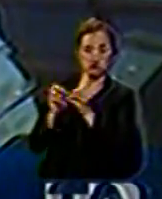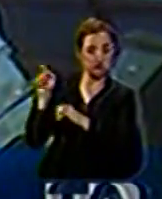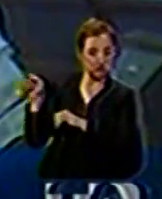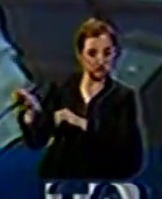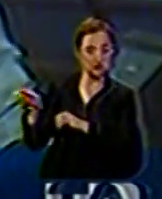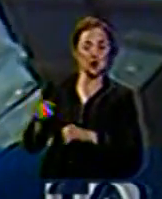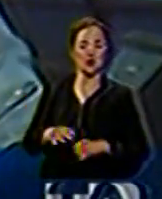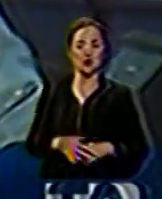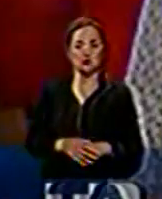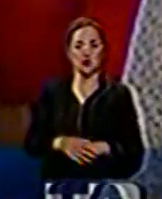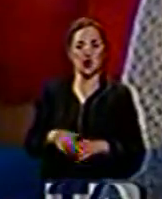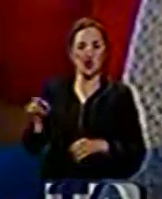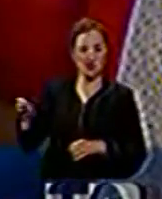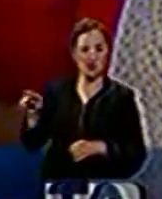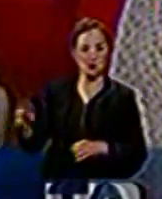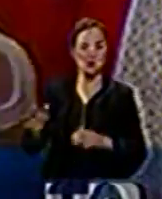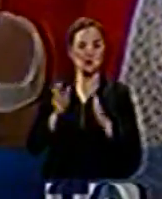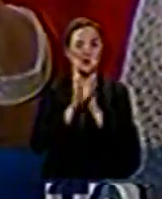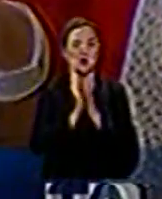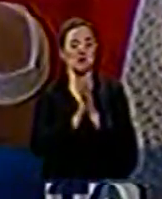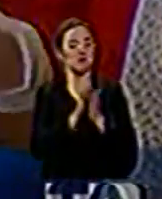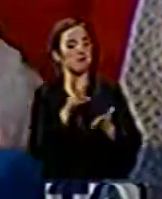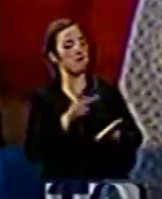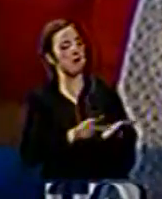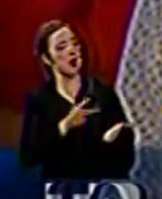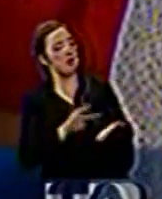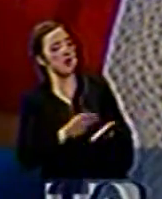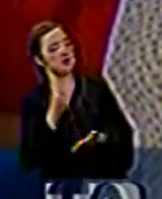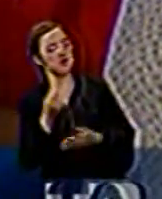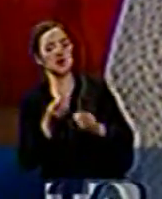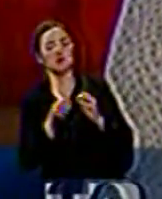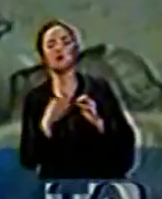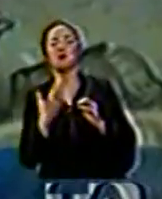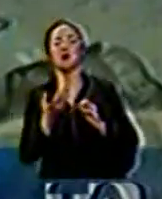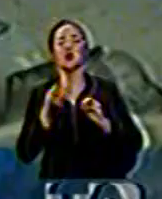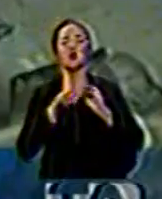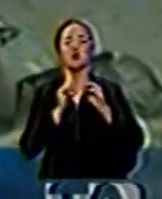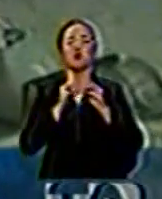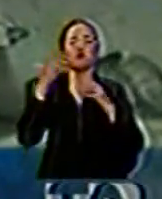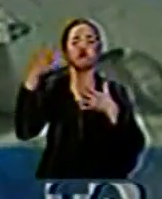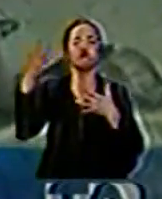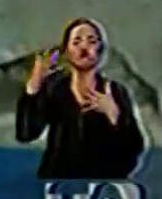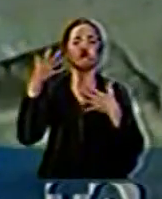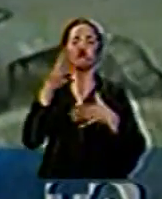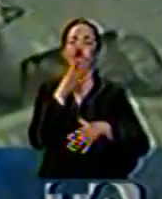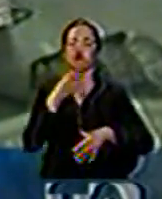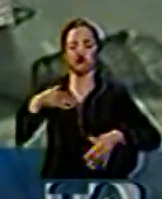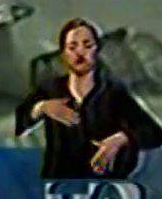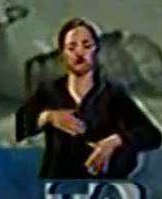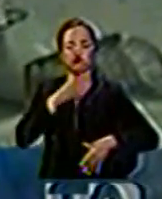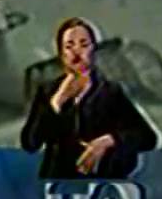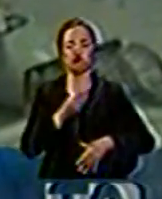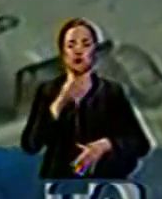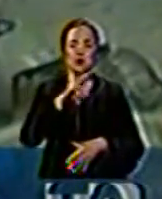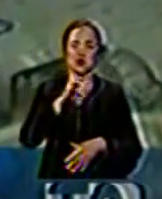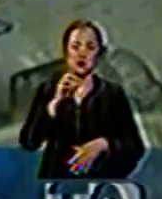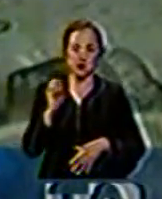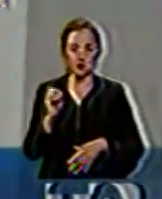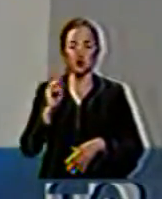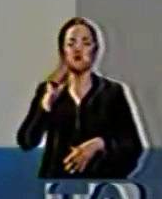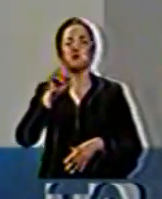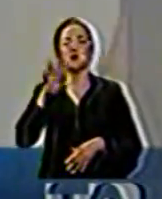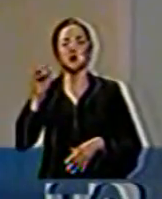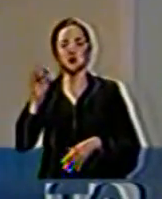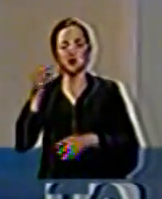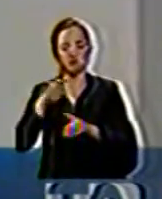una aportación obligatoria para el movimiento político Alianza Bolivariana, que era entre 300 y 1.400 al mes.